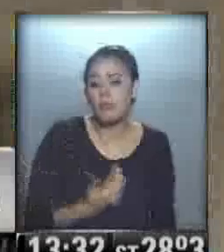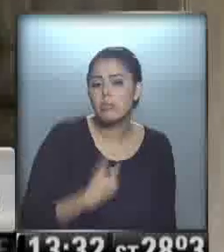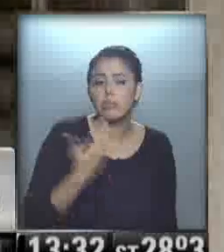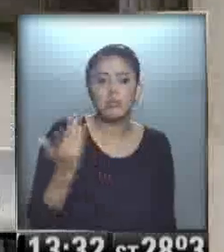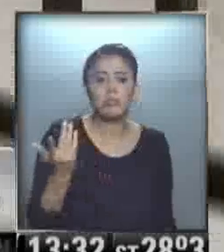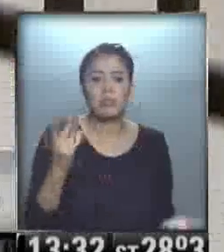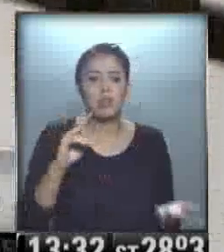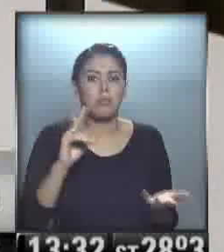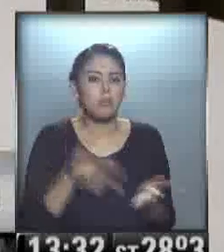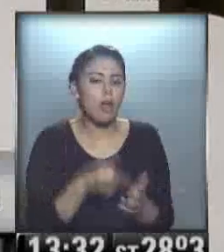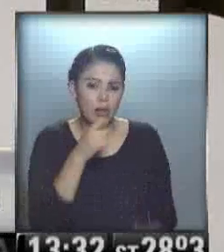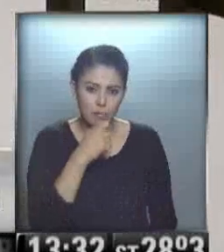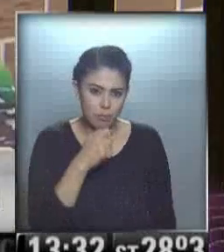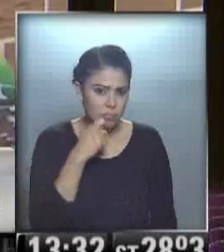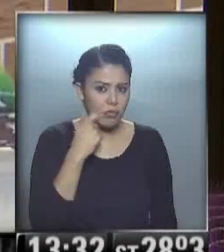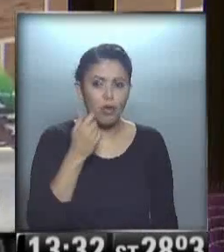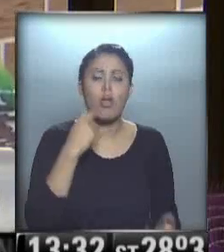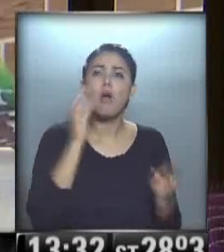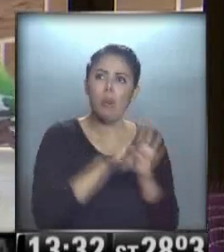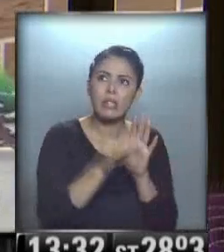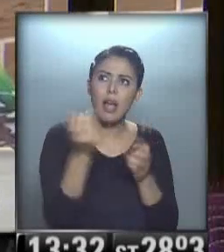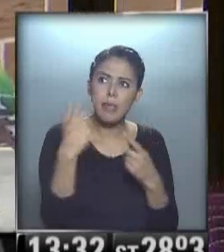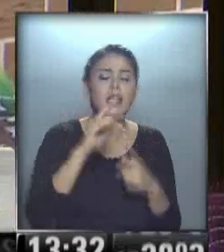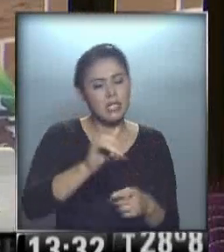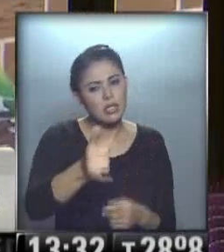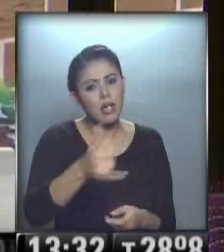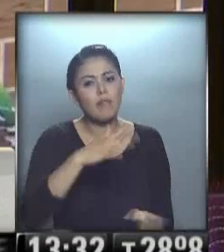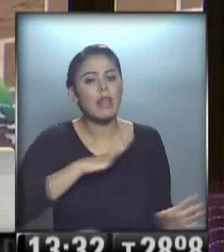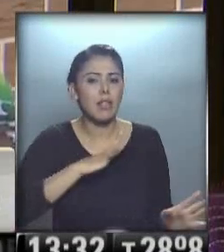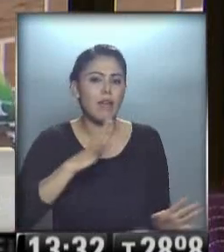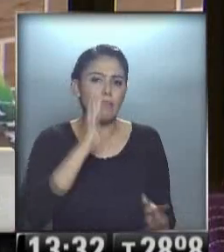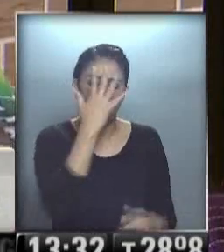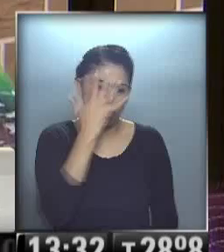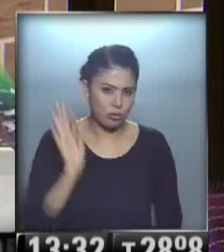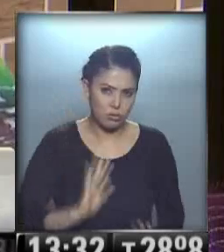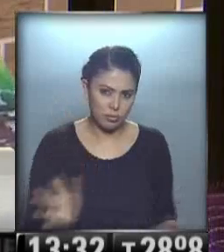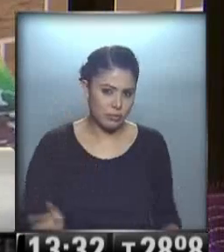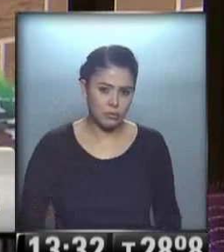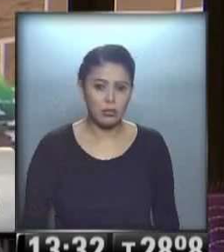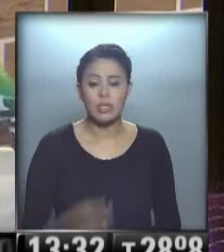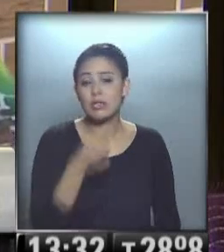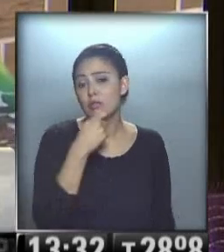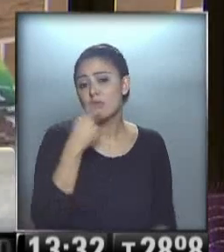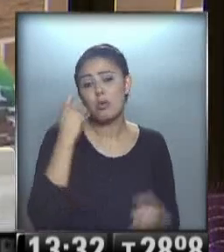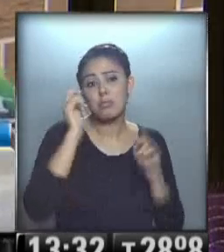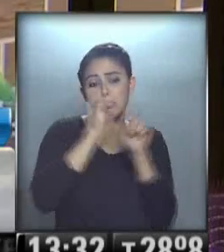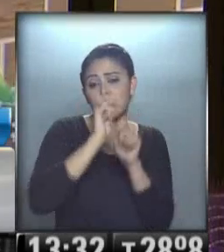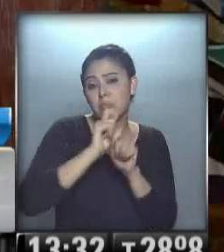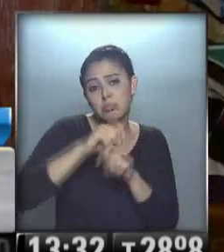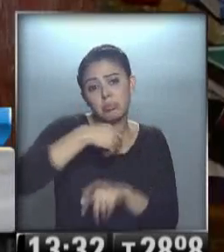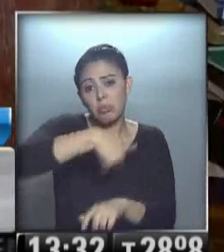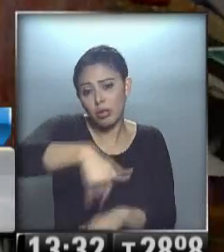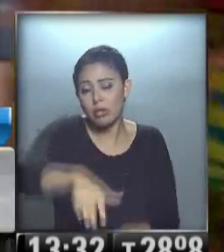ni... No, puertas sí me dieron. Lo único que le faltaba era los vidrios. Y ya uno lo iba arreglando con el